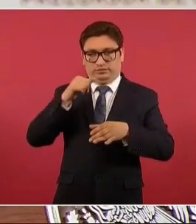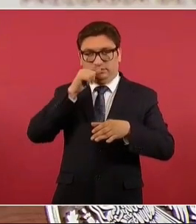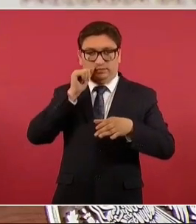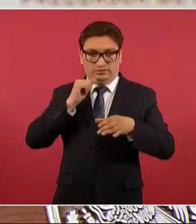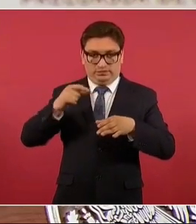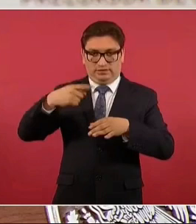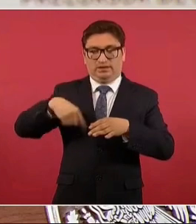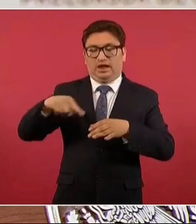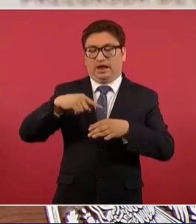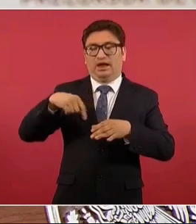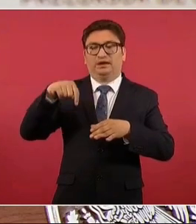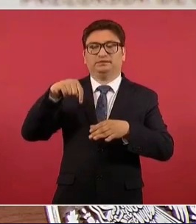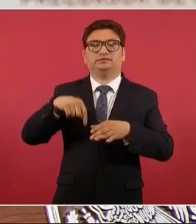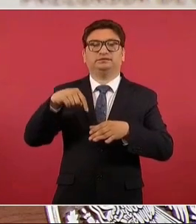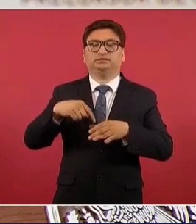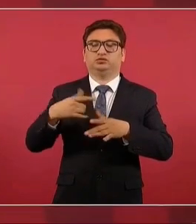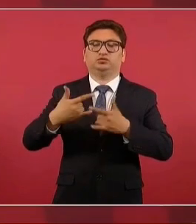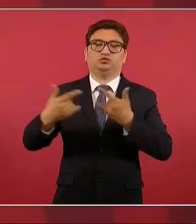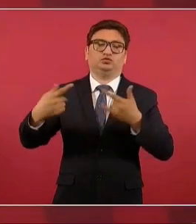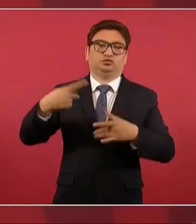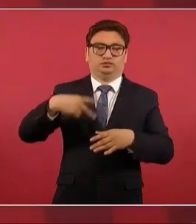en la historia de México.